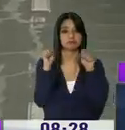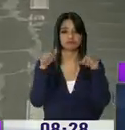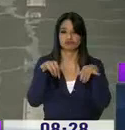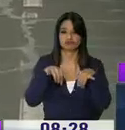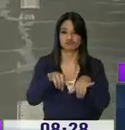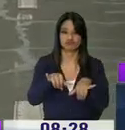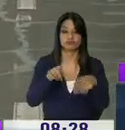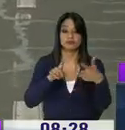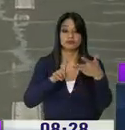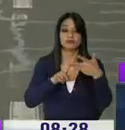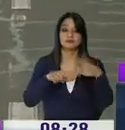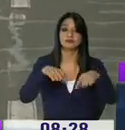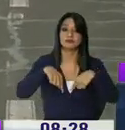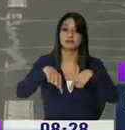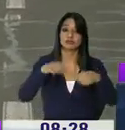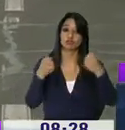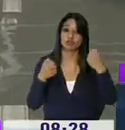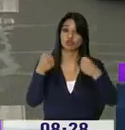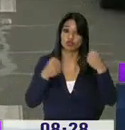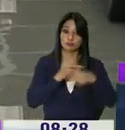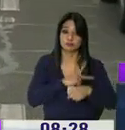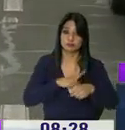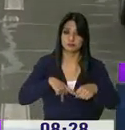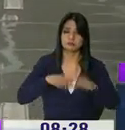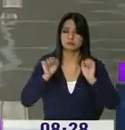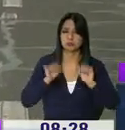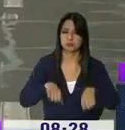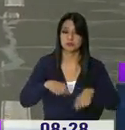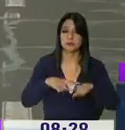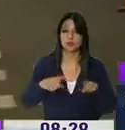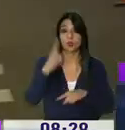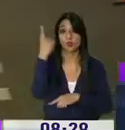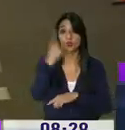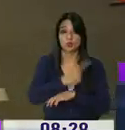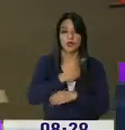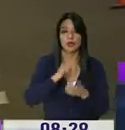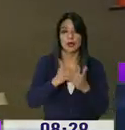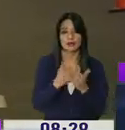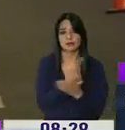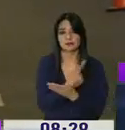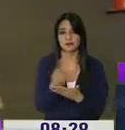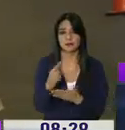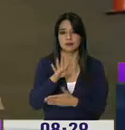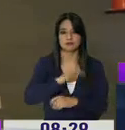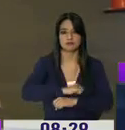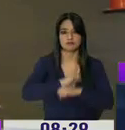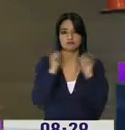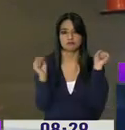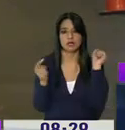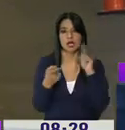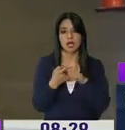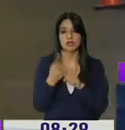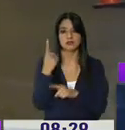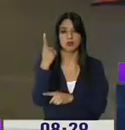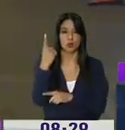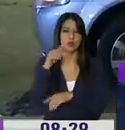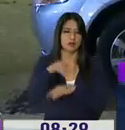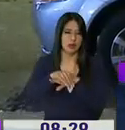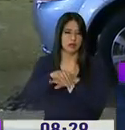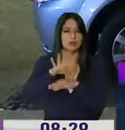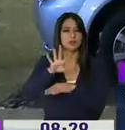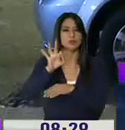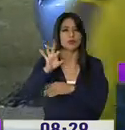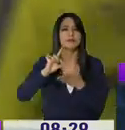Los vehículos particulares podrán circular un día a la semana, de 5 de la mañana a 13 horas con 59